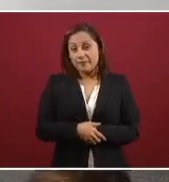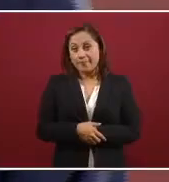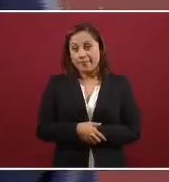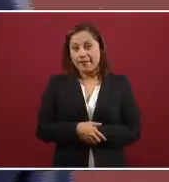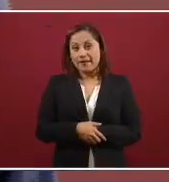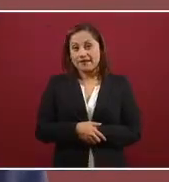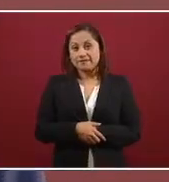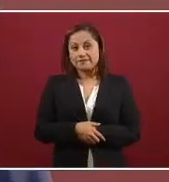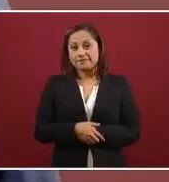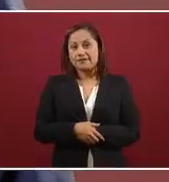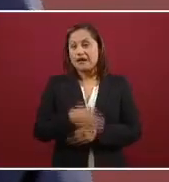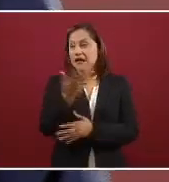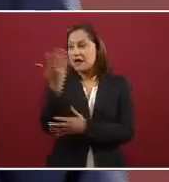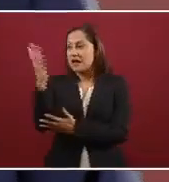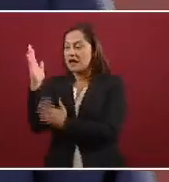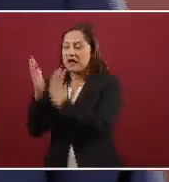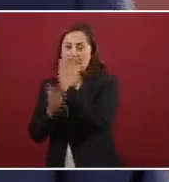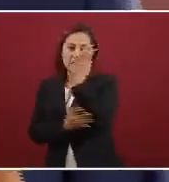no es